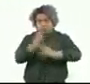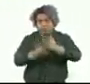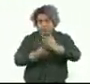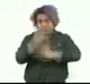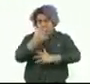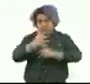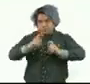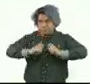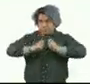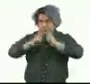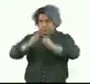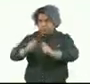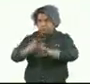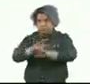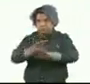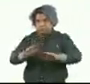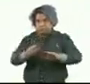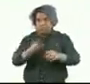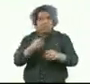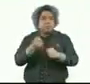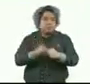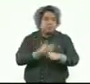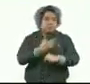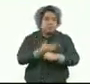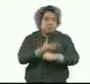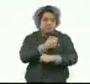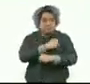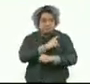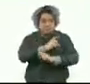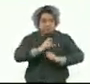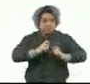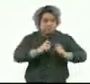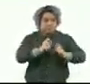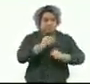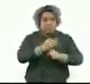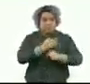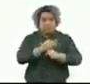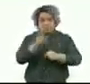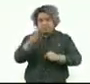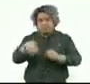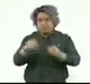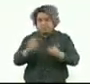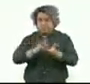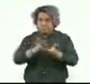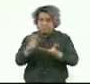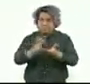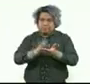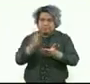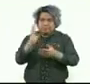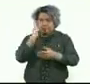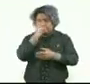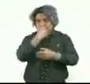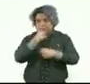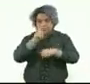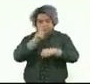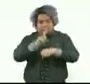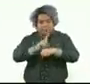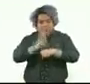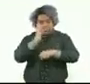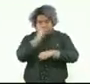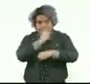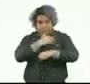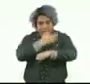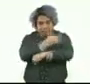Instituto de Salud para el Bienestar a la Secretaría de Salud de la Ciudad de México. Agradecemos su amable asistencia, deseando que sigan teniendo todas y